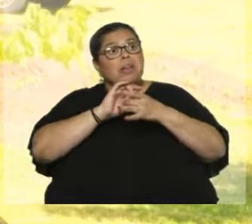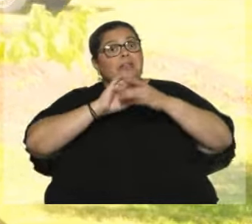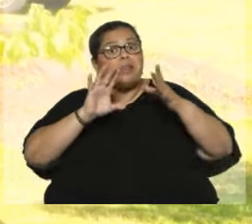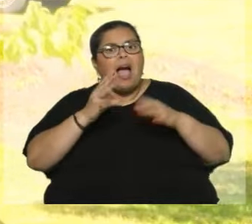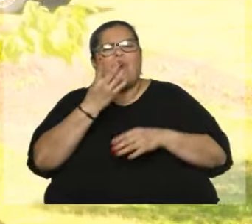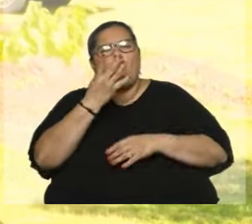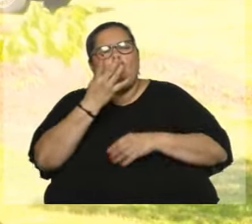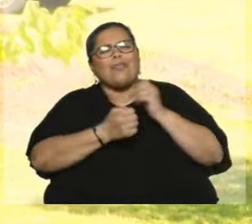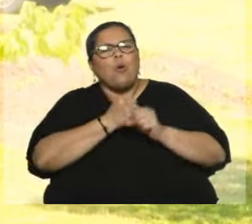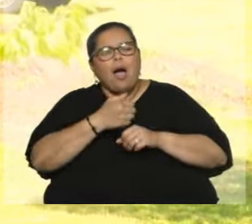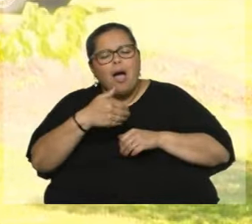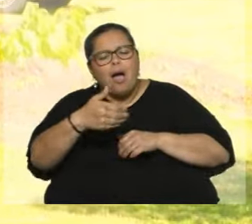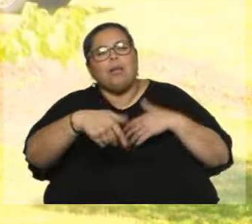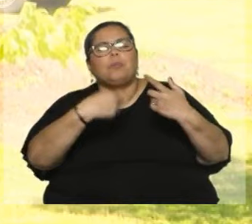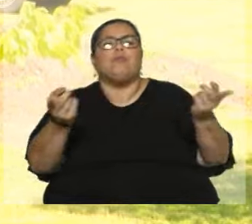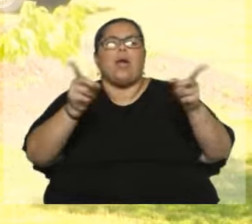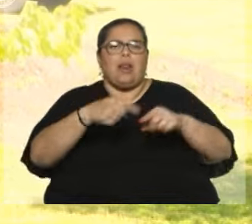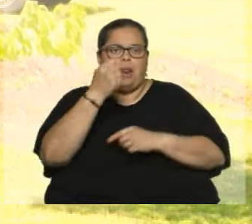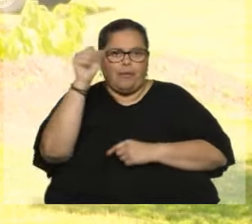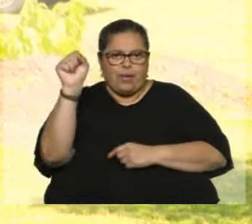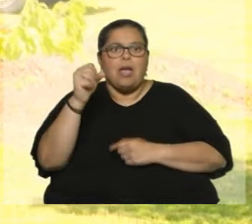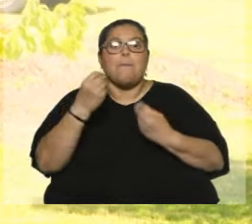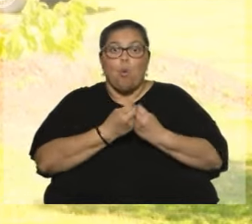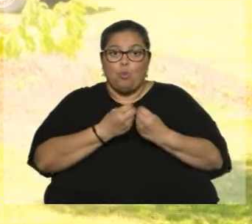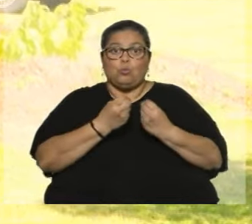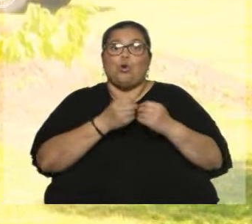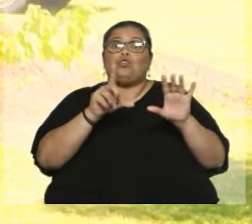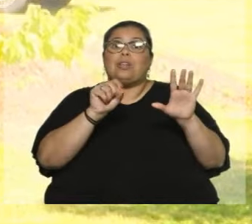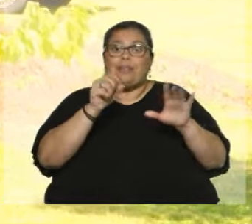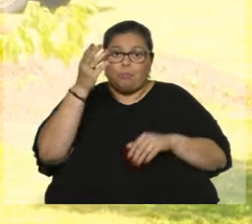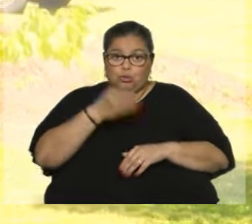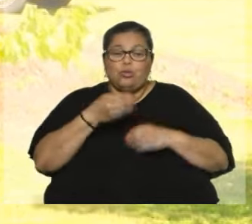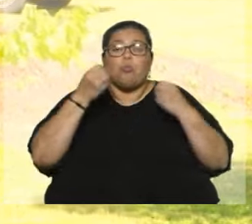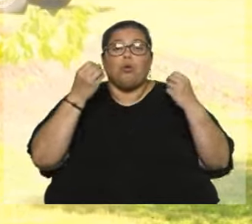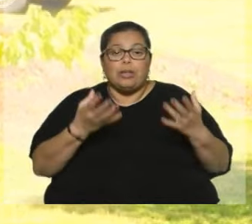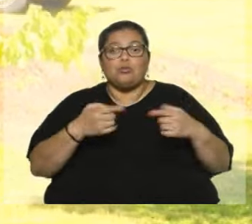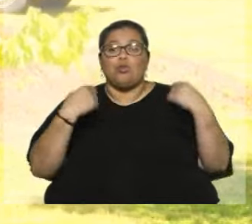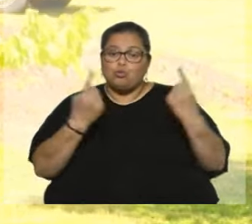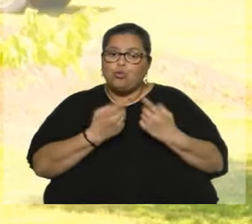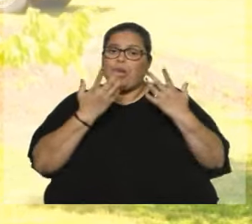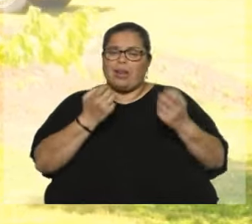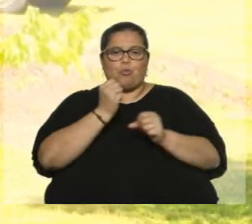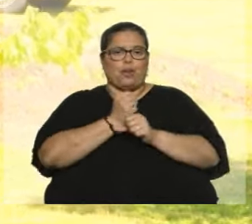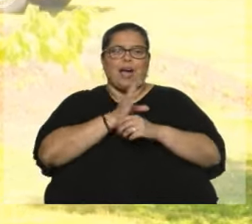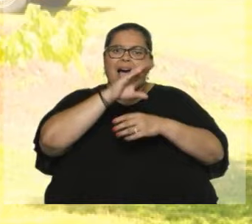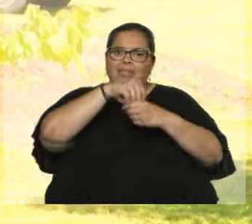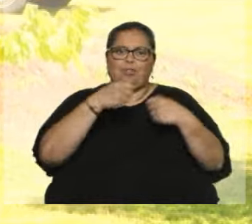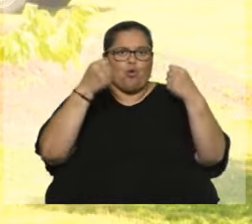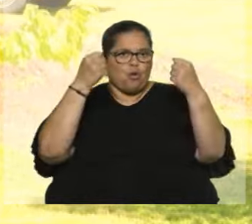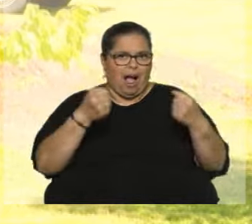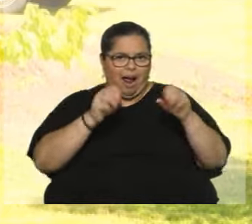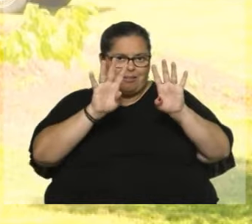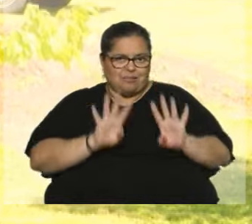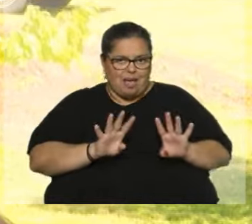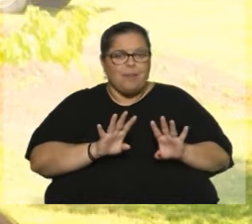70% vuelve a reincidir. Es un número muy alto, es un número que nos preocupa y por eso nos ocupa trabajar mucho lo que tiene que ver con las cárceles.